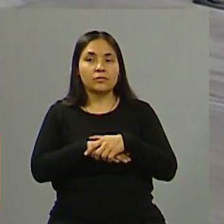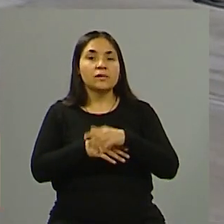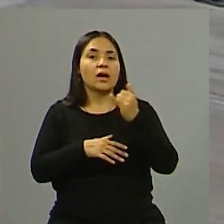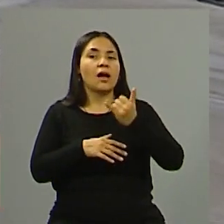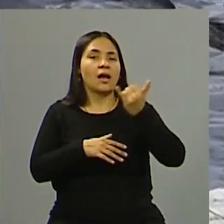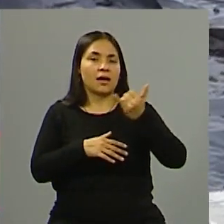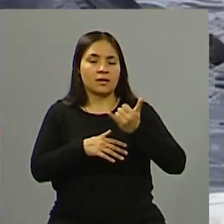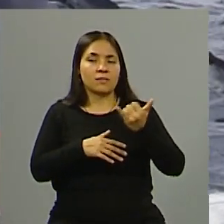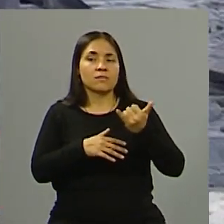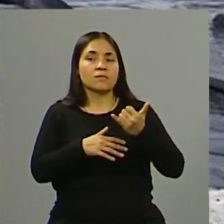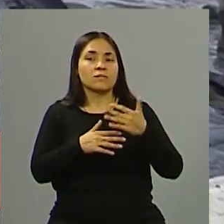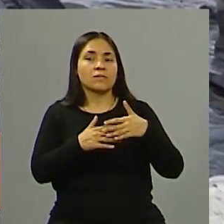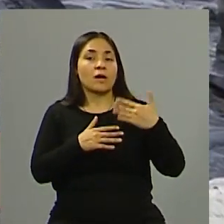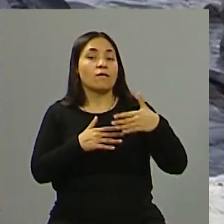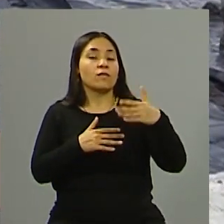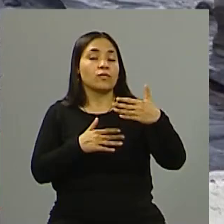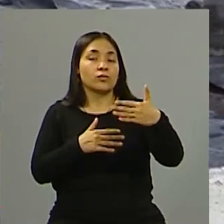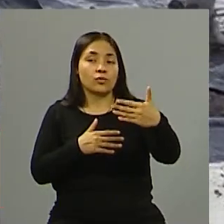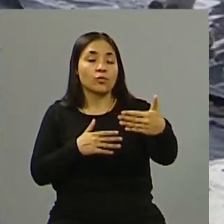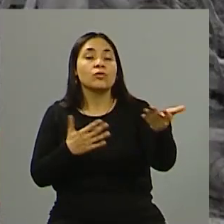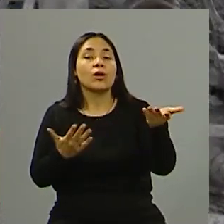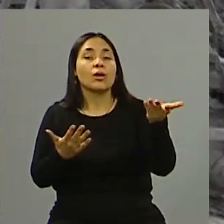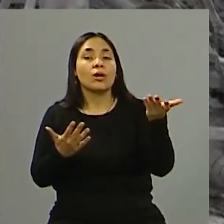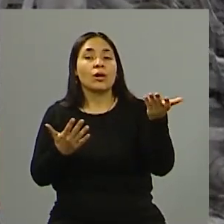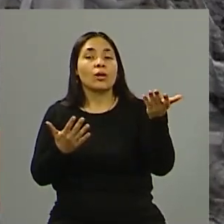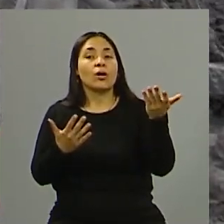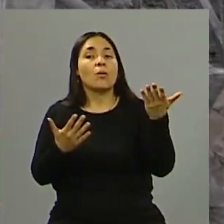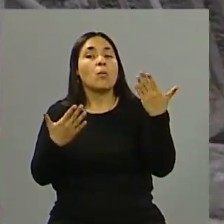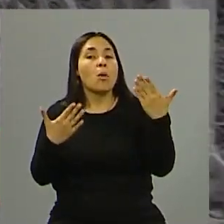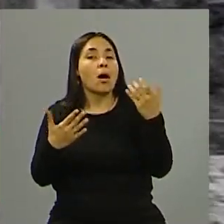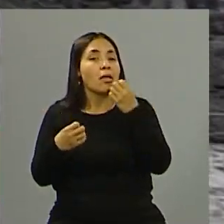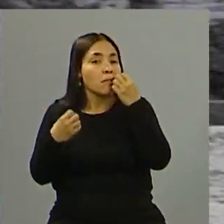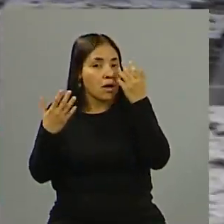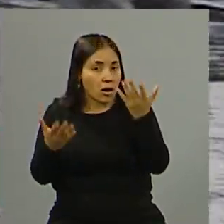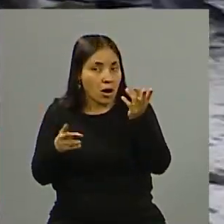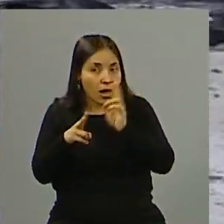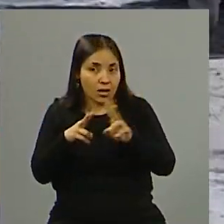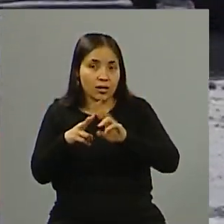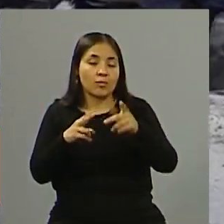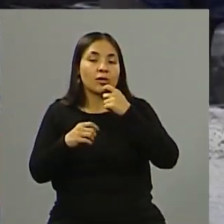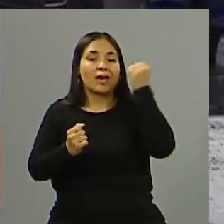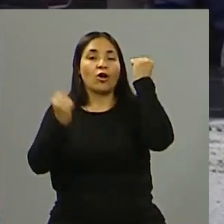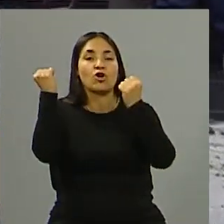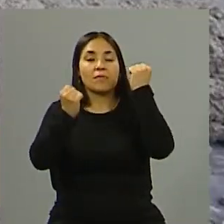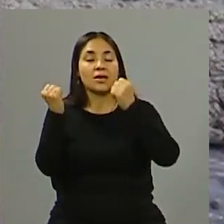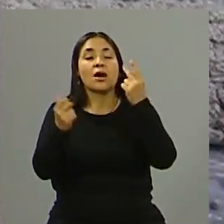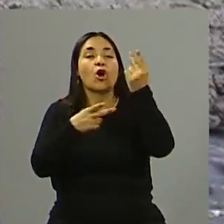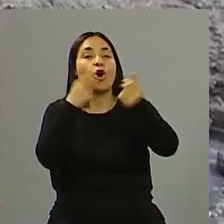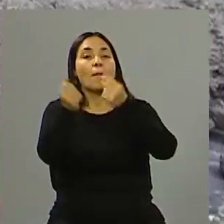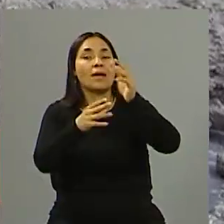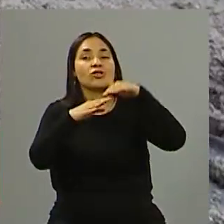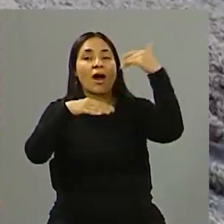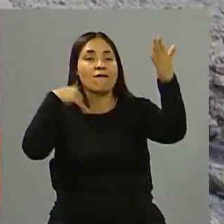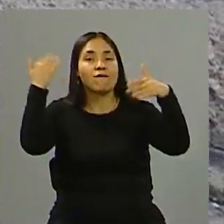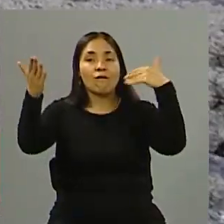perspectivas que van a ser mejores para el país en materia económica y de comercio exterior, porque vamos seguramente a tener una